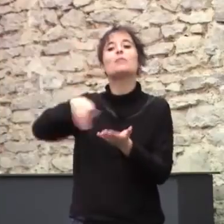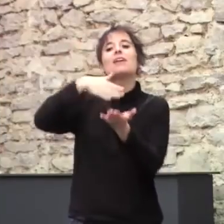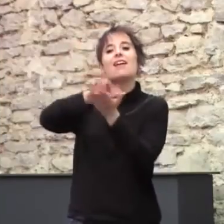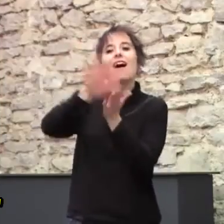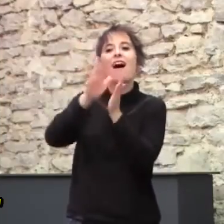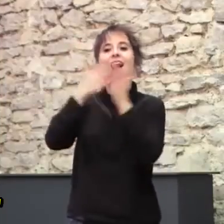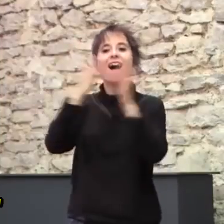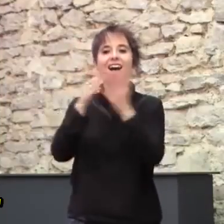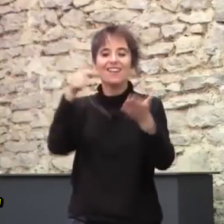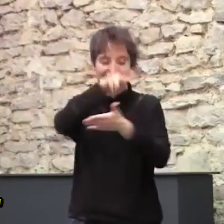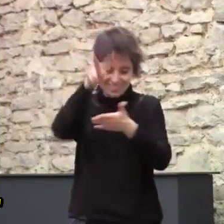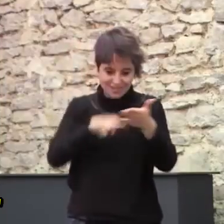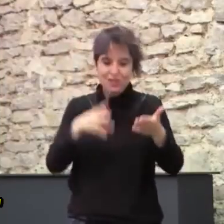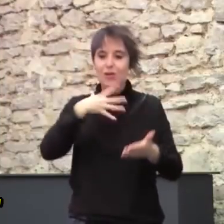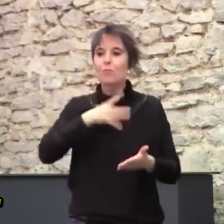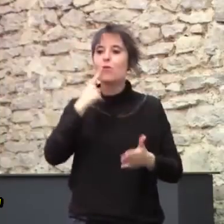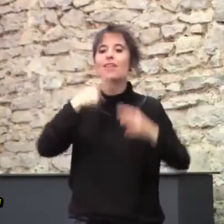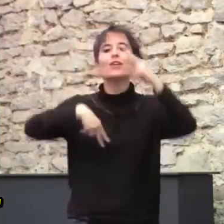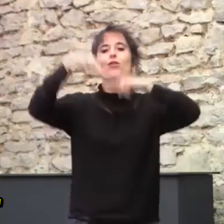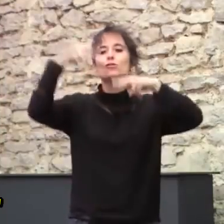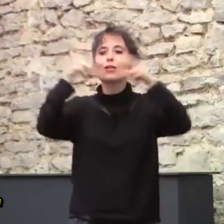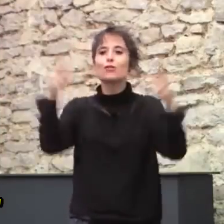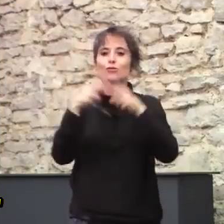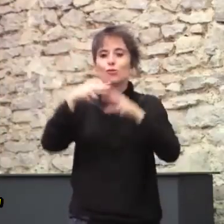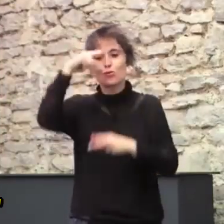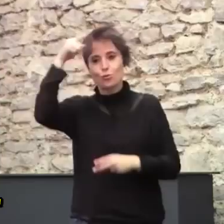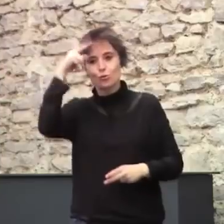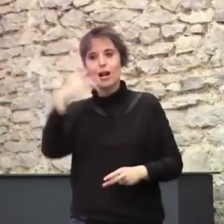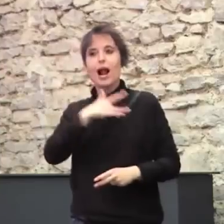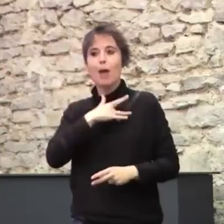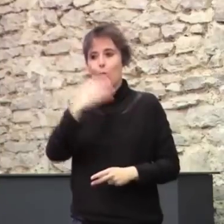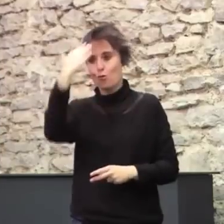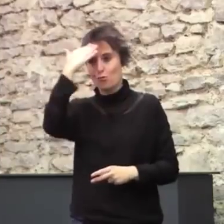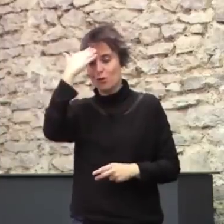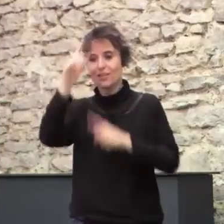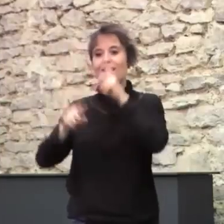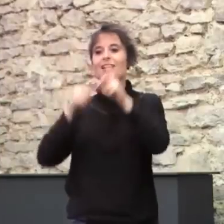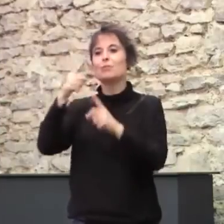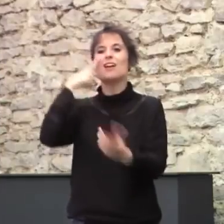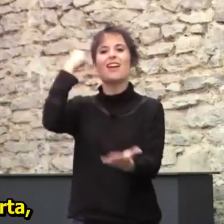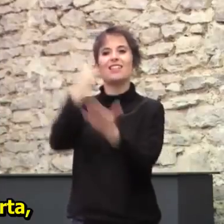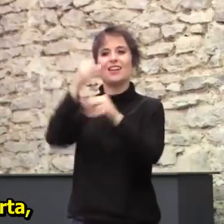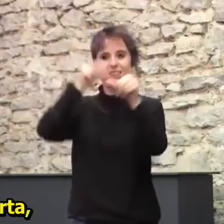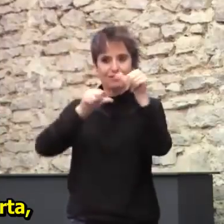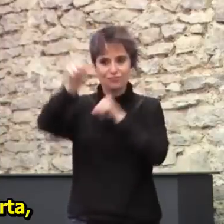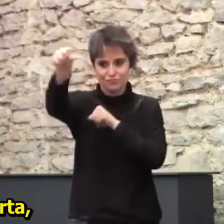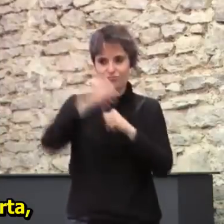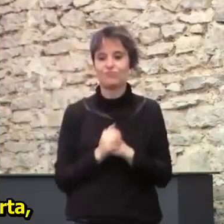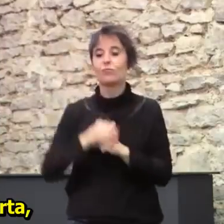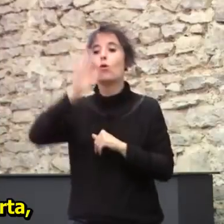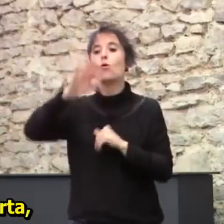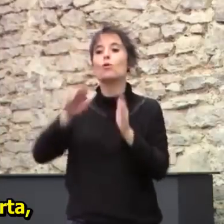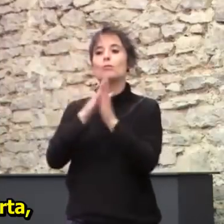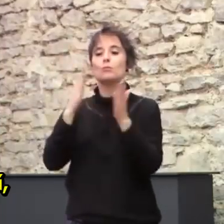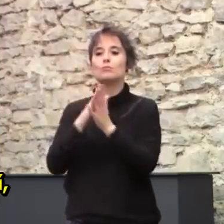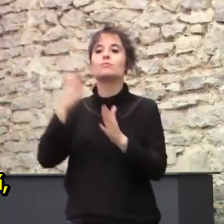podamos leerlos, que son La construcción sociocultural del amor romántico y Más allá de las etiquetas. Esta última es de la